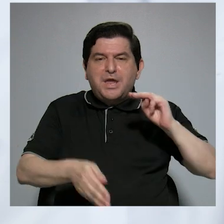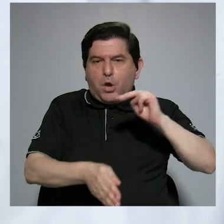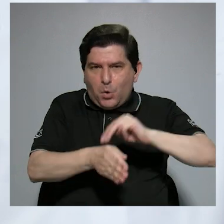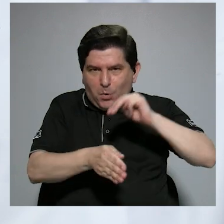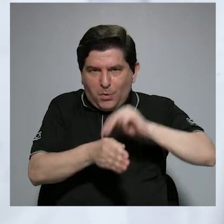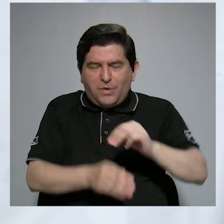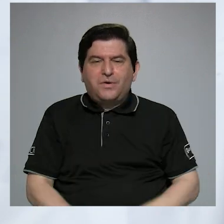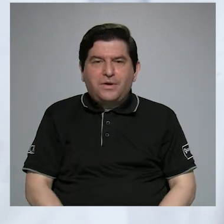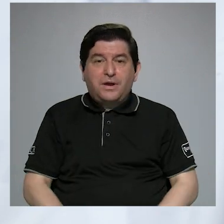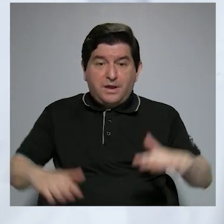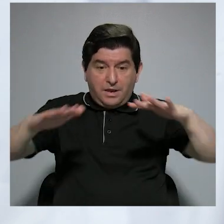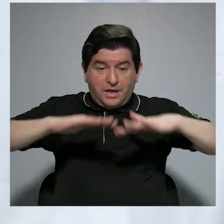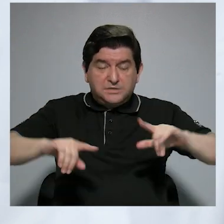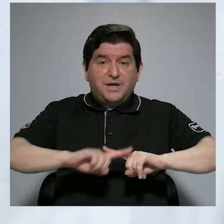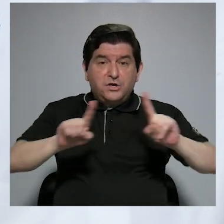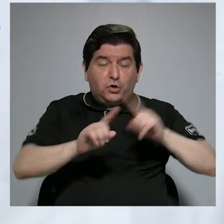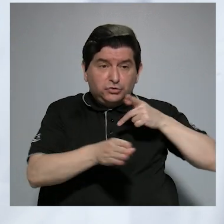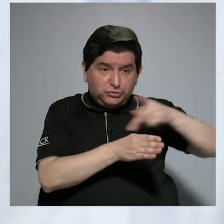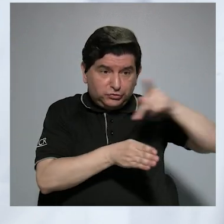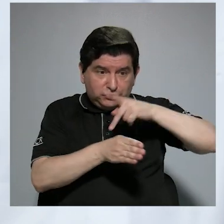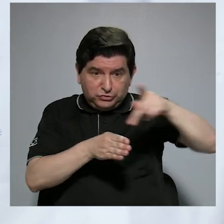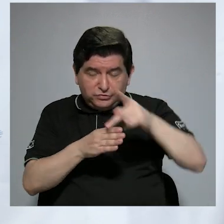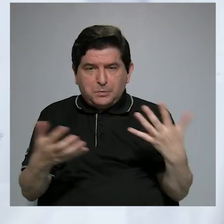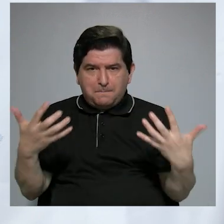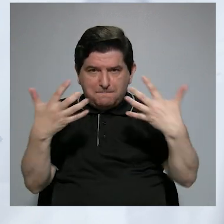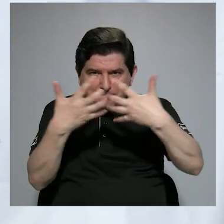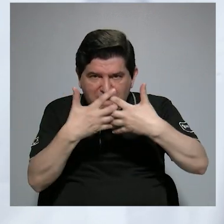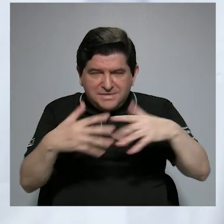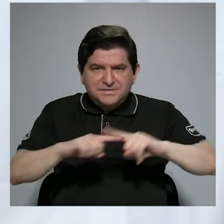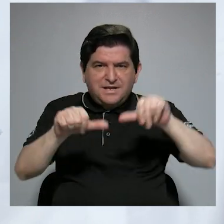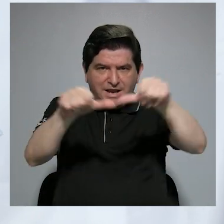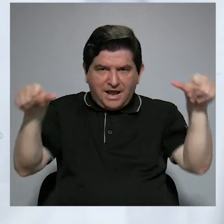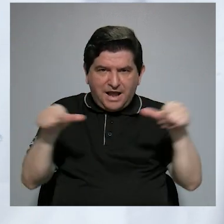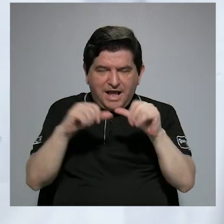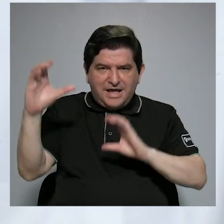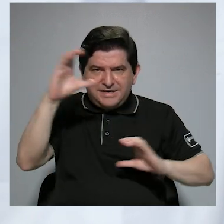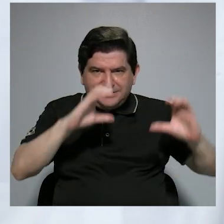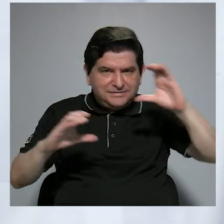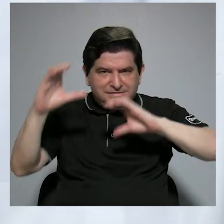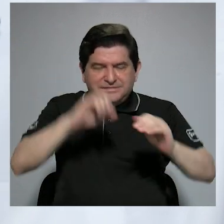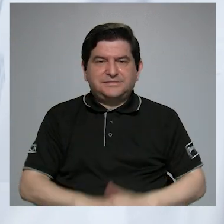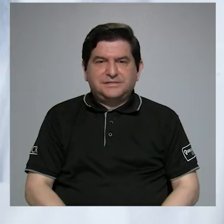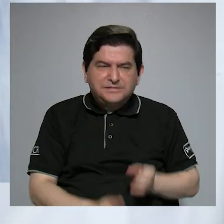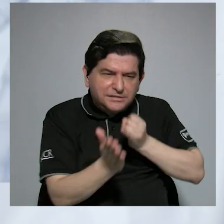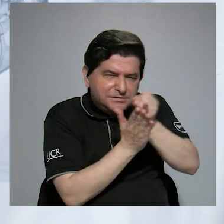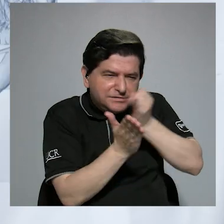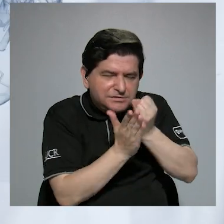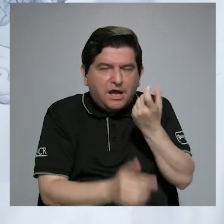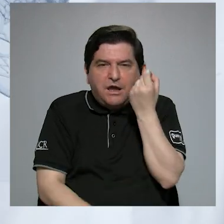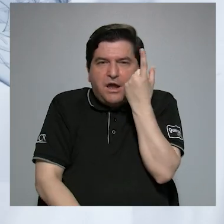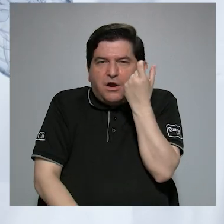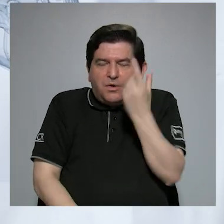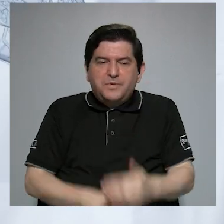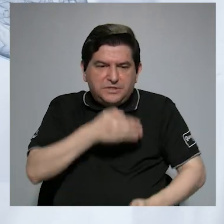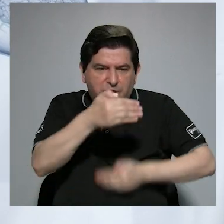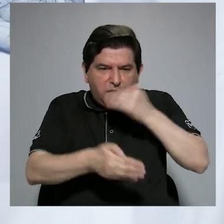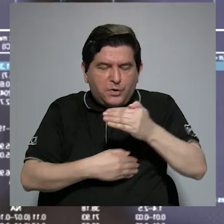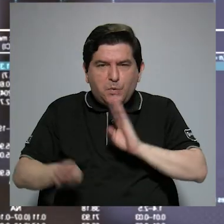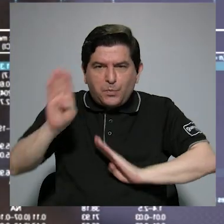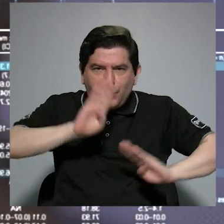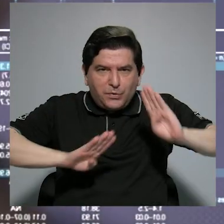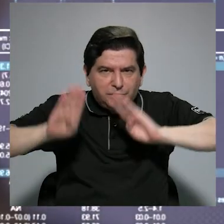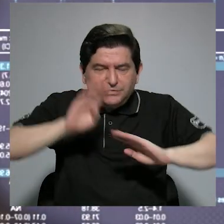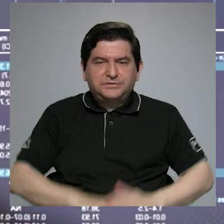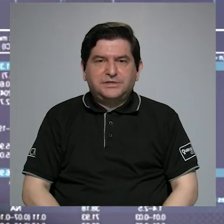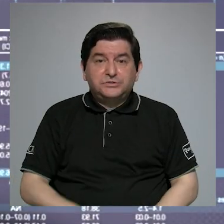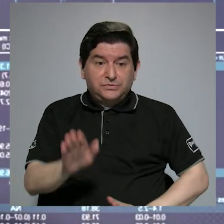La biomedicina es un campo multidisciplinar que combina distintas áreas de las ciencias para investigar y comprender los